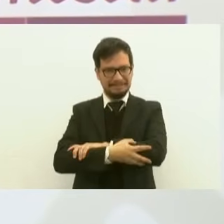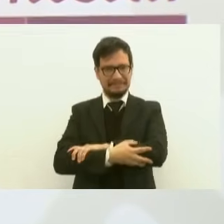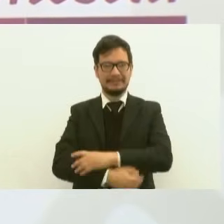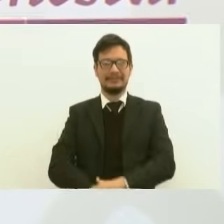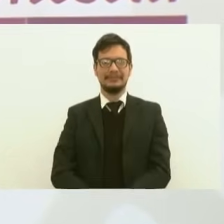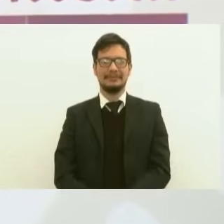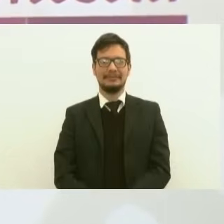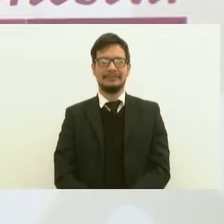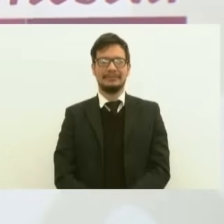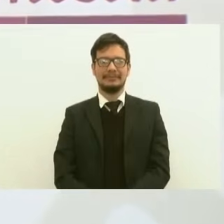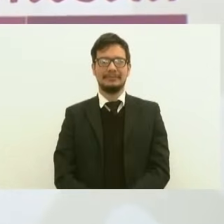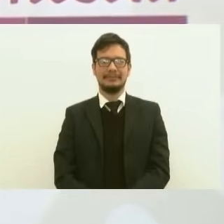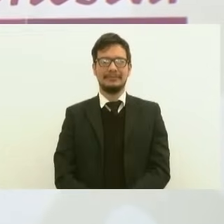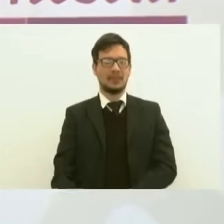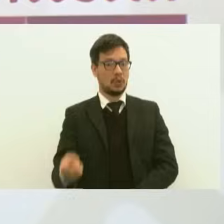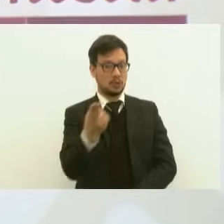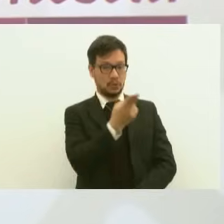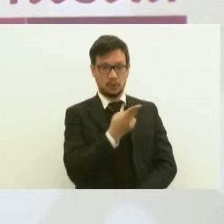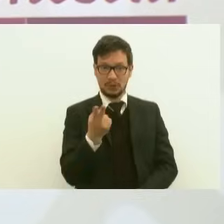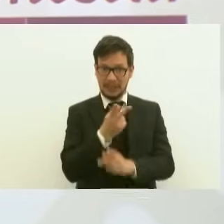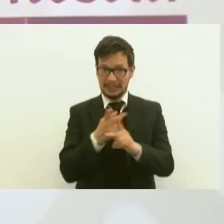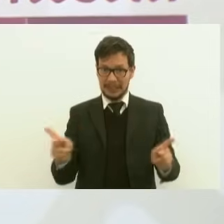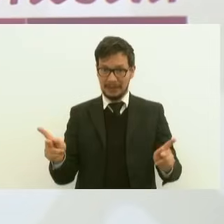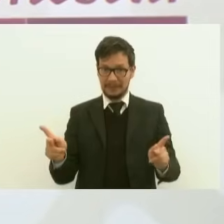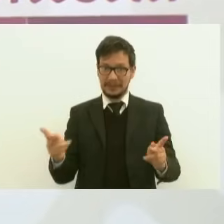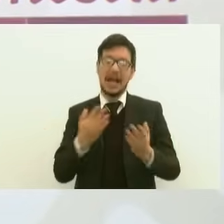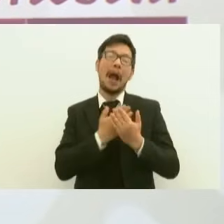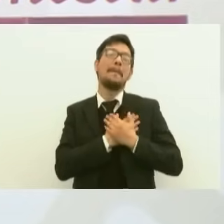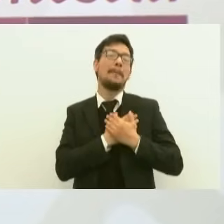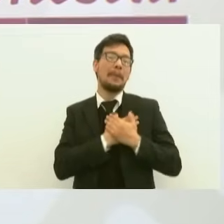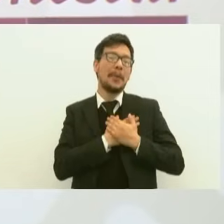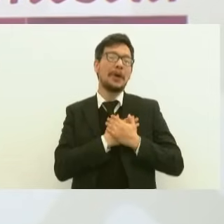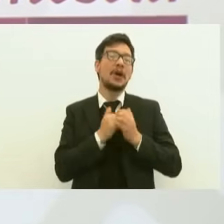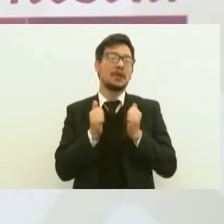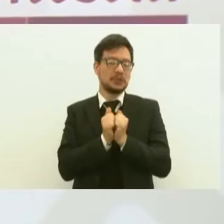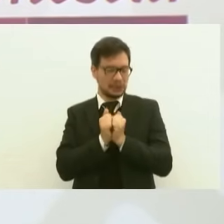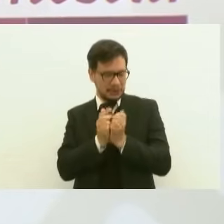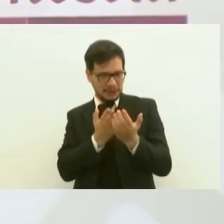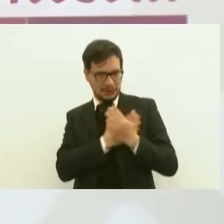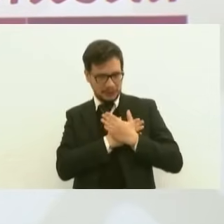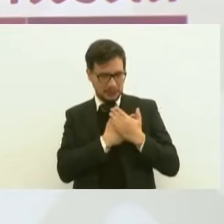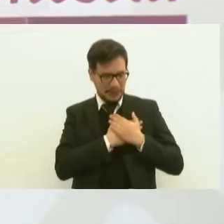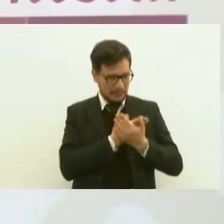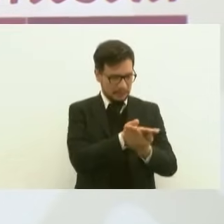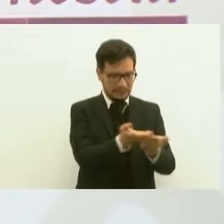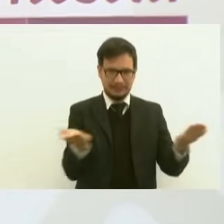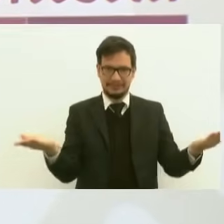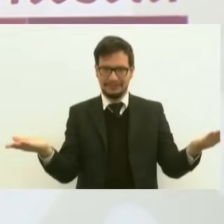Ya saben que amor con amor se paga.